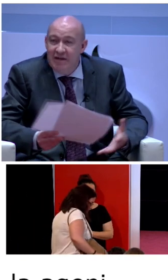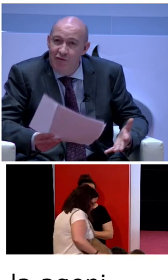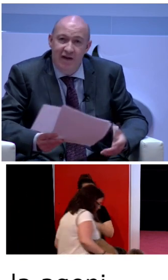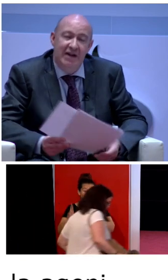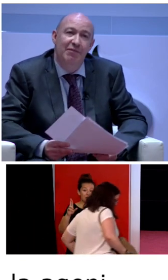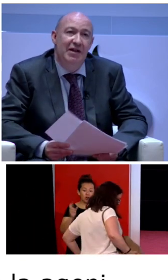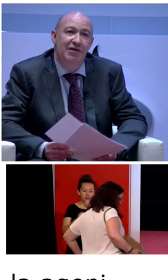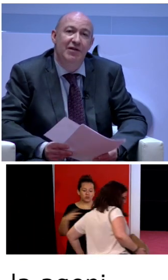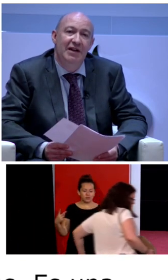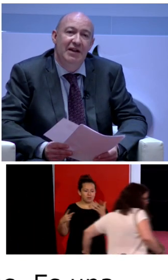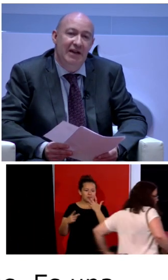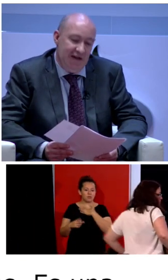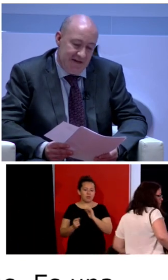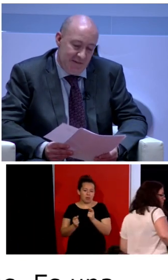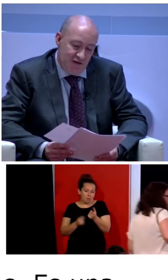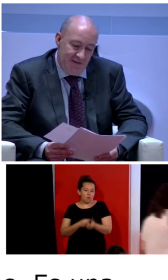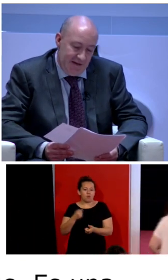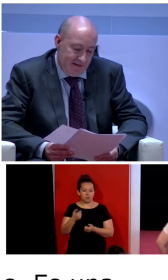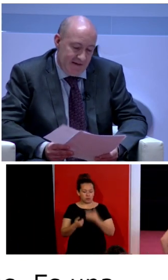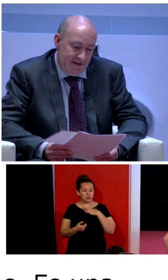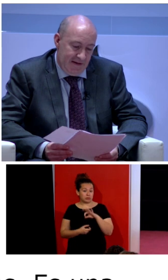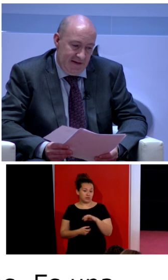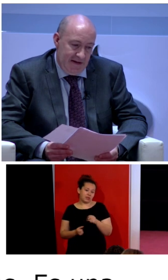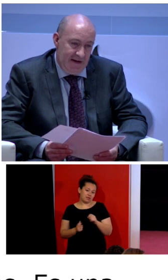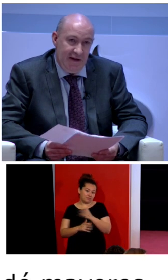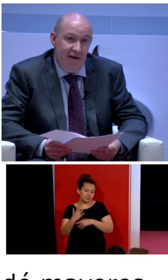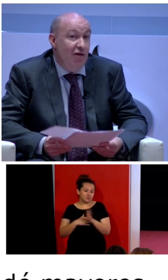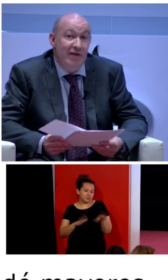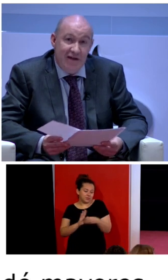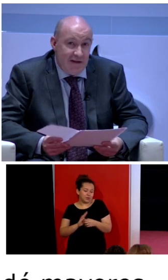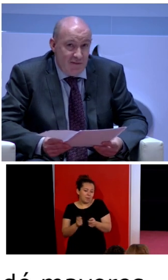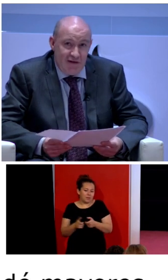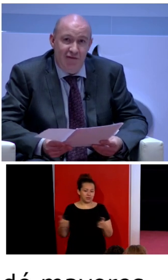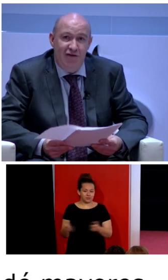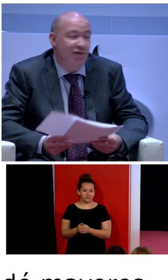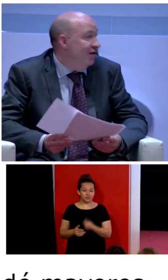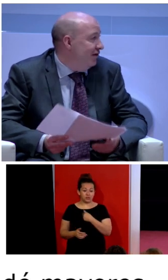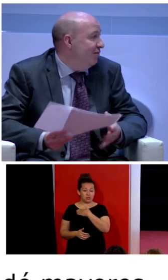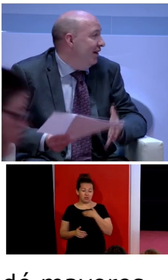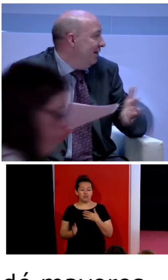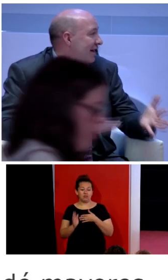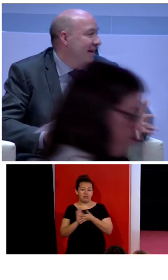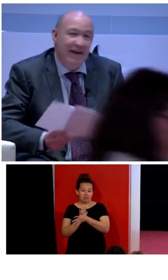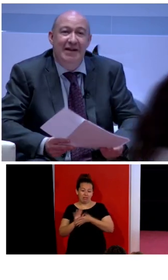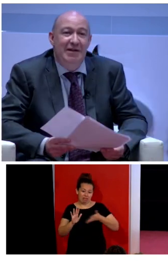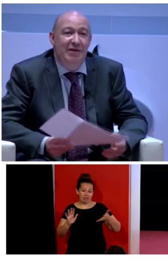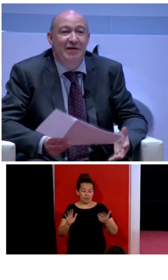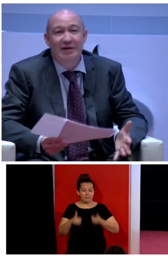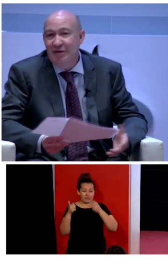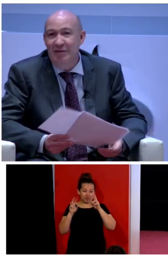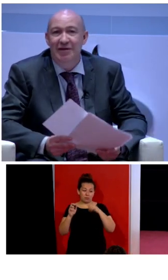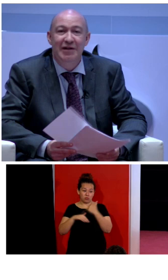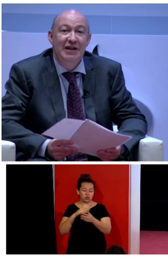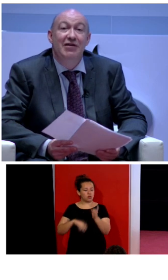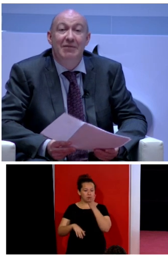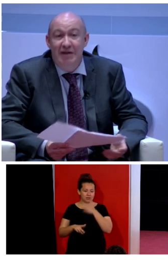medida que se pueda ir ampliando esta posibilidad. No voy a extenderme más sobre lo que son los procesos porque le voy a dejar a Silvia, a Mabel, lo que